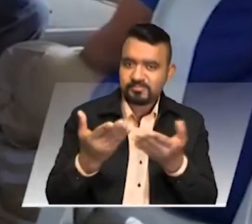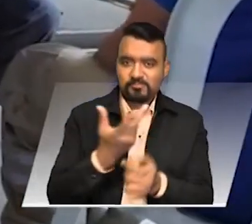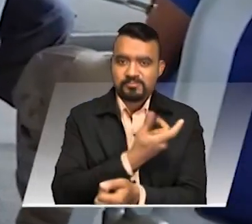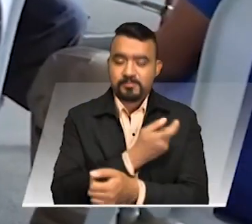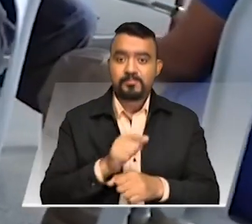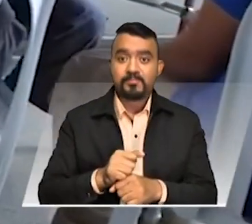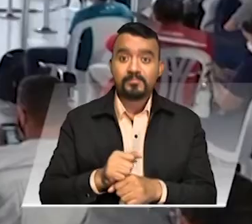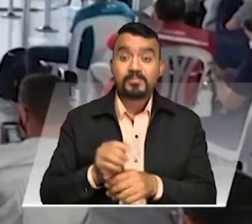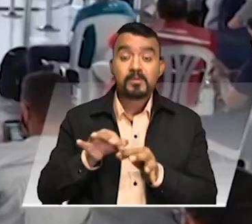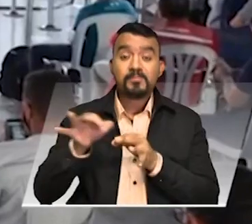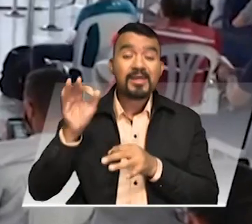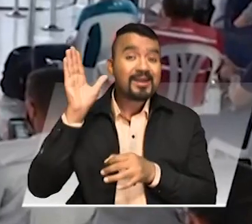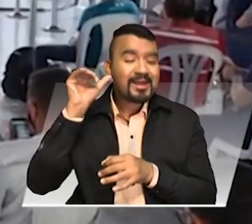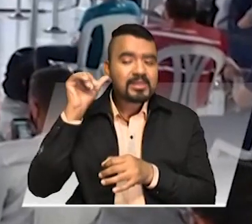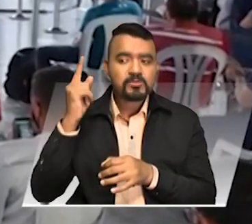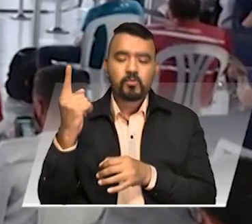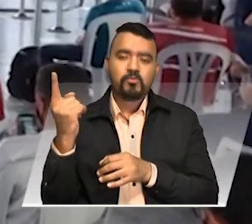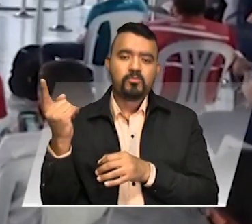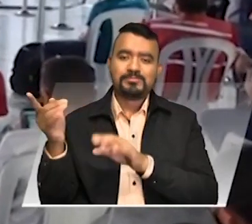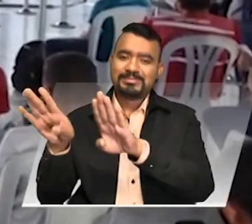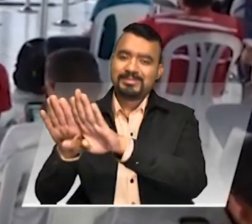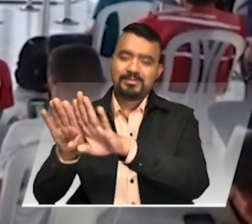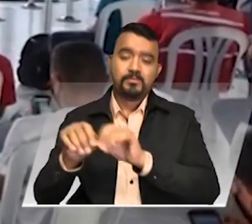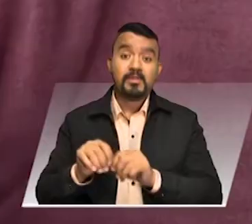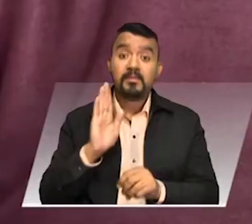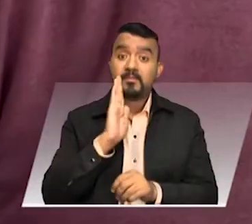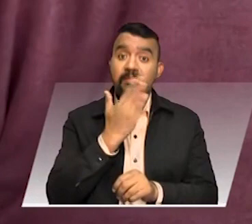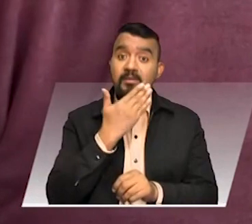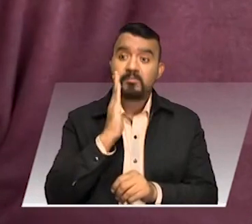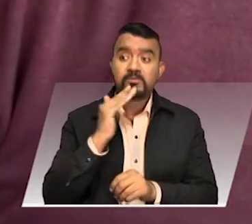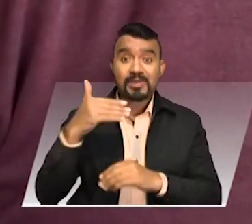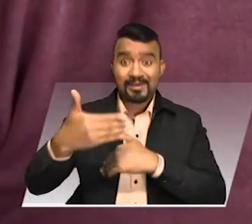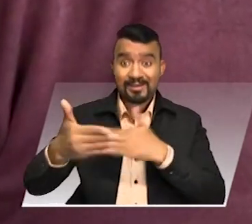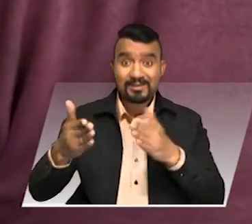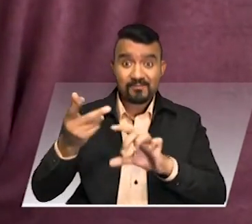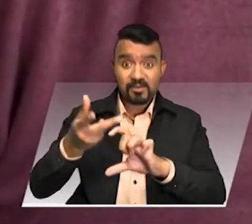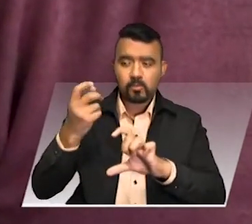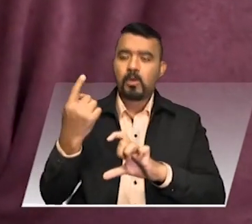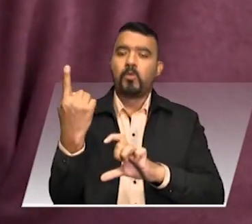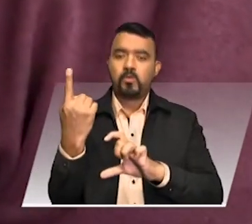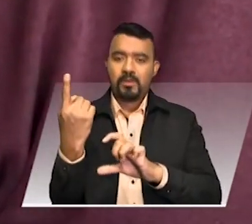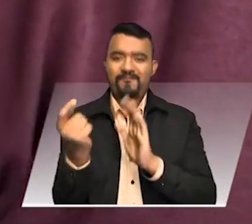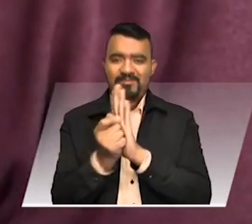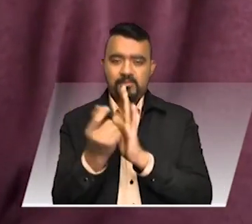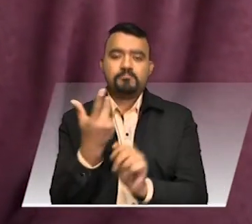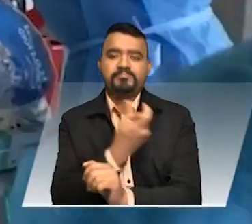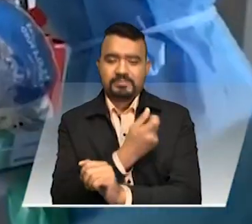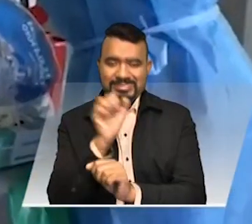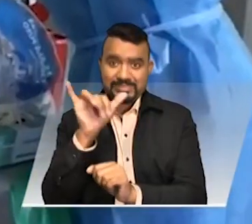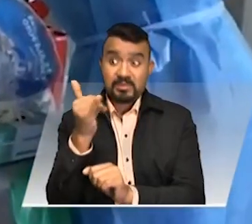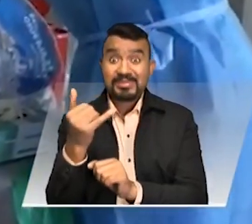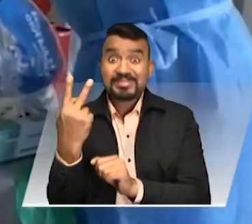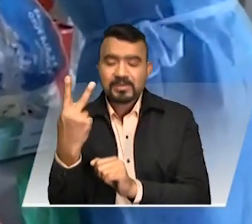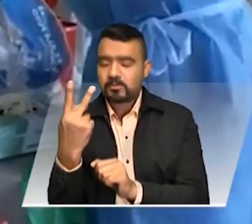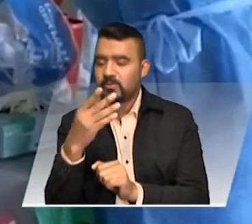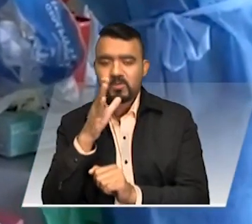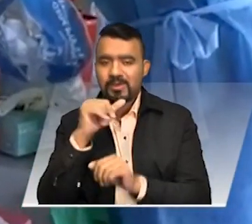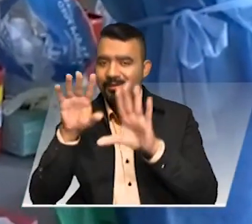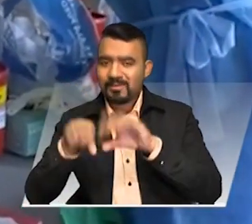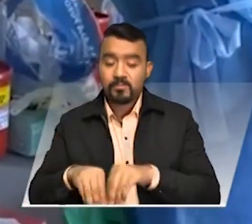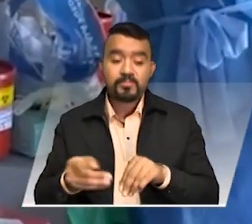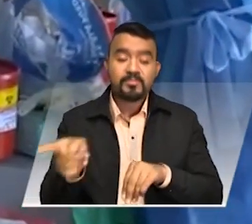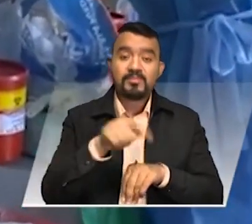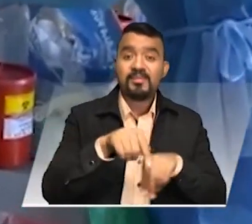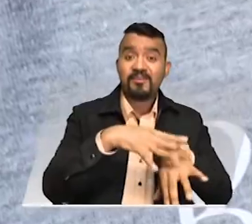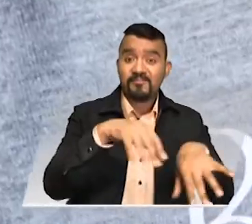falta de biológicos. En Barbosa hay vacunas para las primeras dosis, pero para las segundas no. Finalmente, en Bello, el Hospital Rosalpi, que es